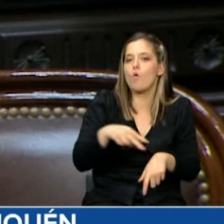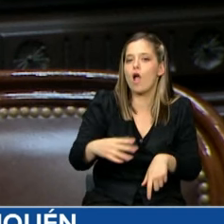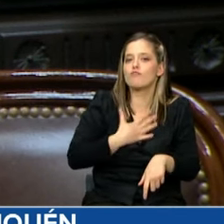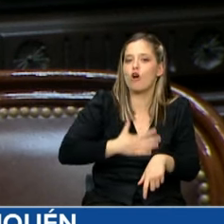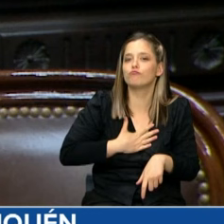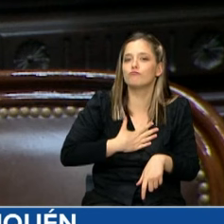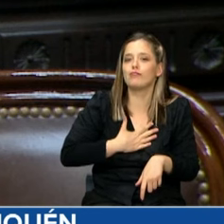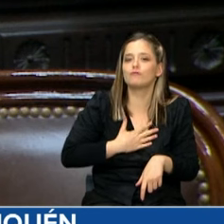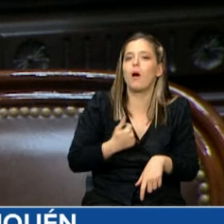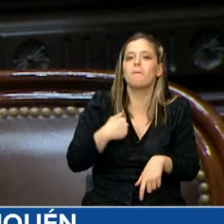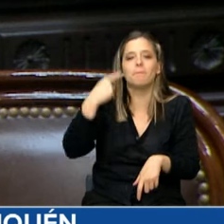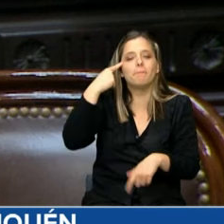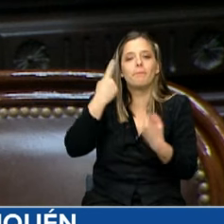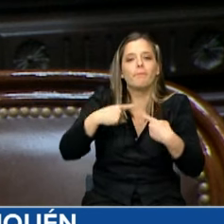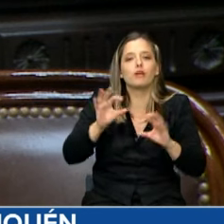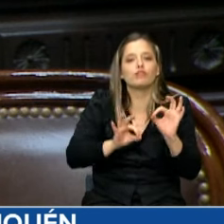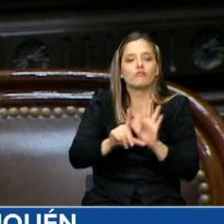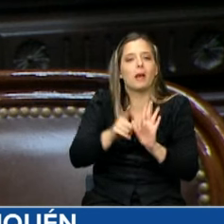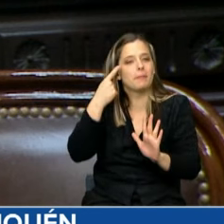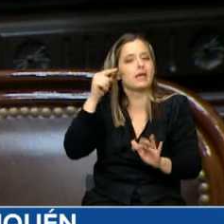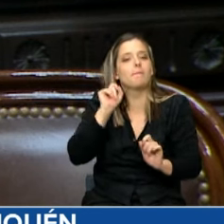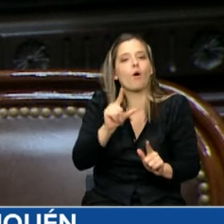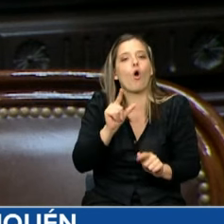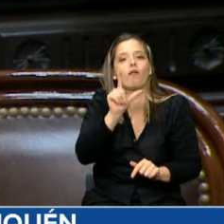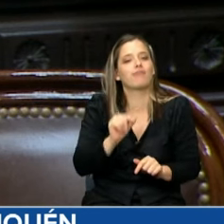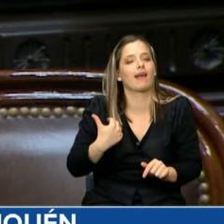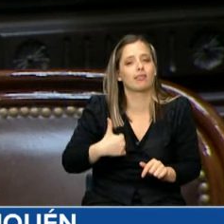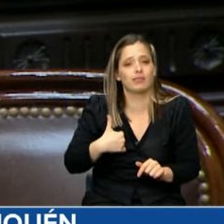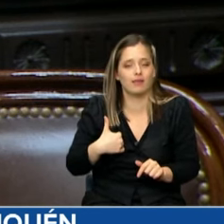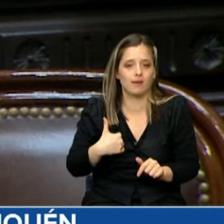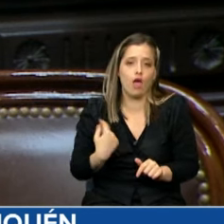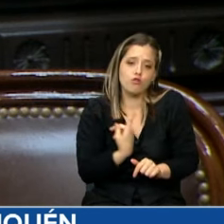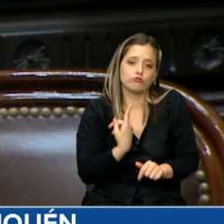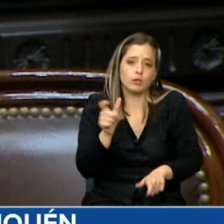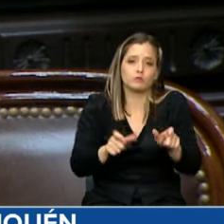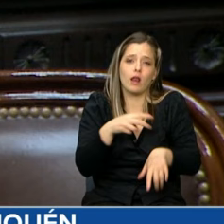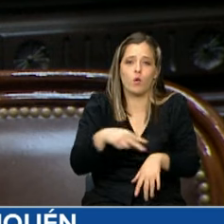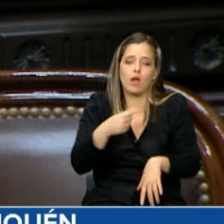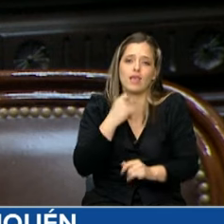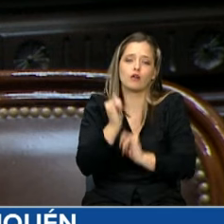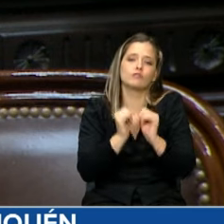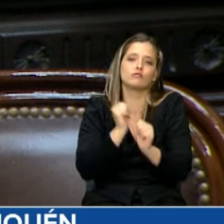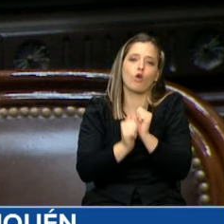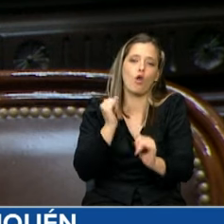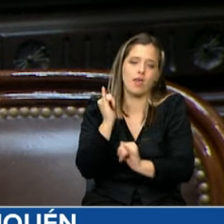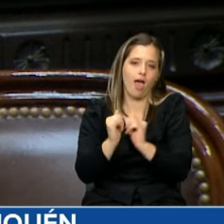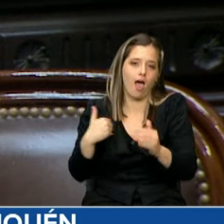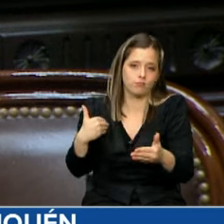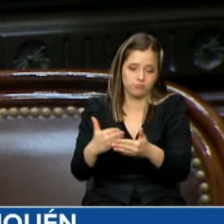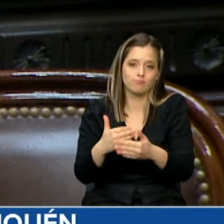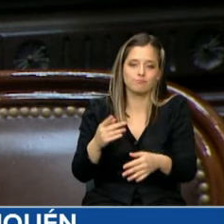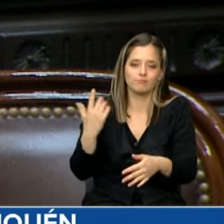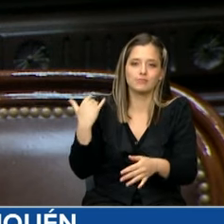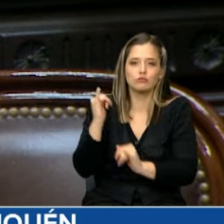por respeto hacia los neuquinos quiero hacer brevemente una historia la cual Nosotros hemos vivido en el año 2013